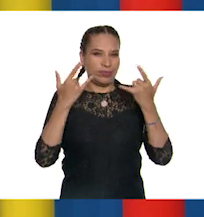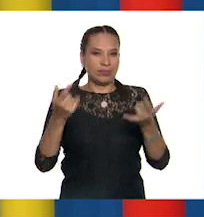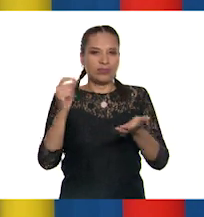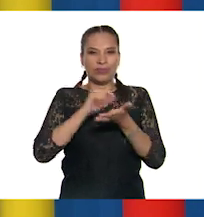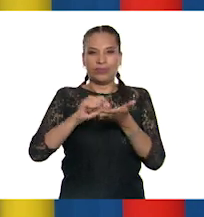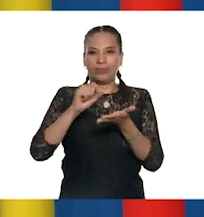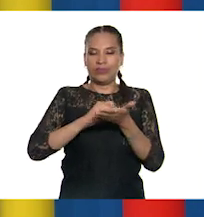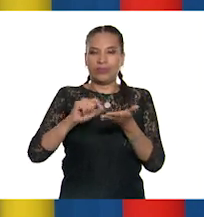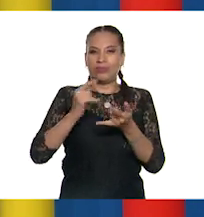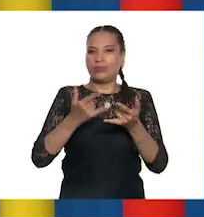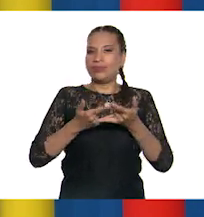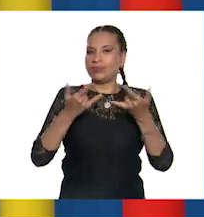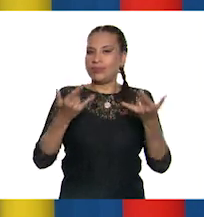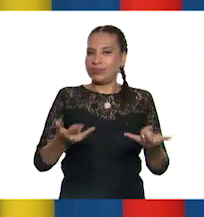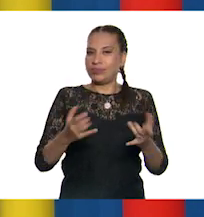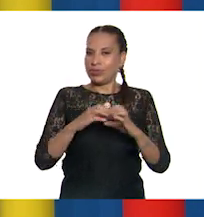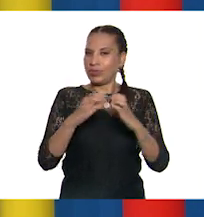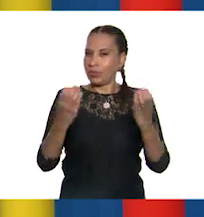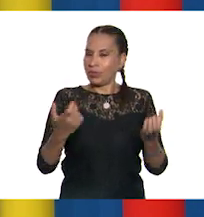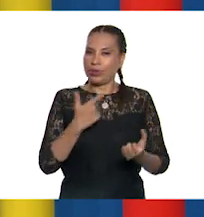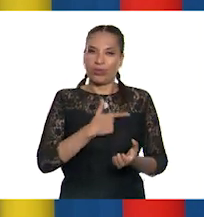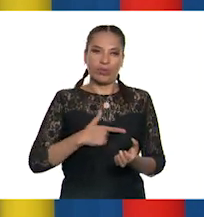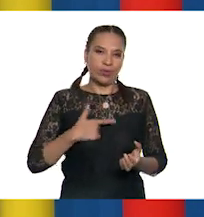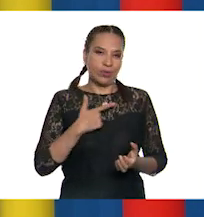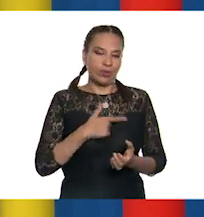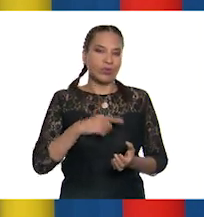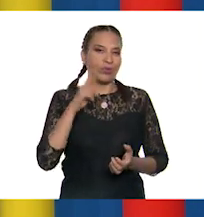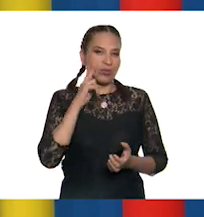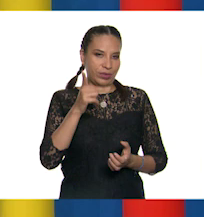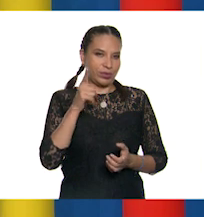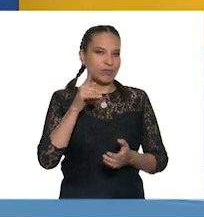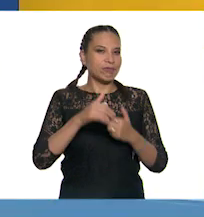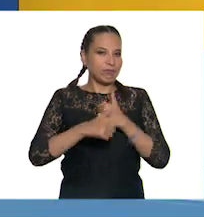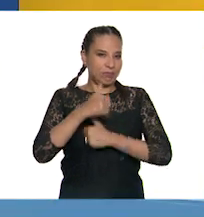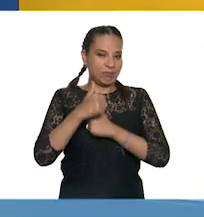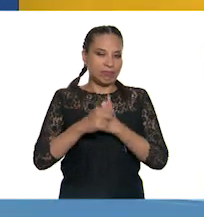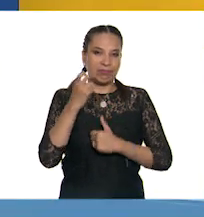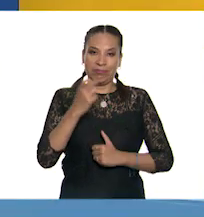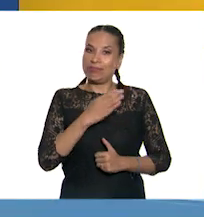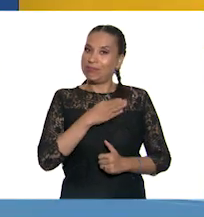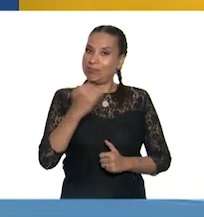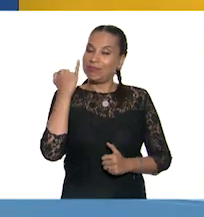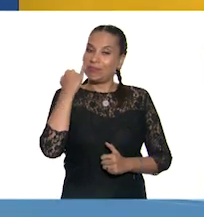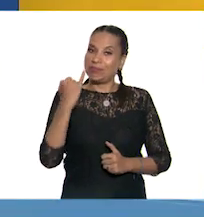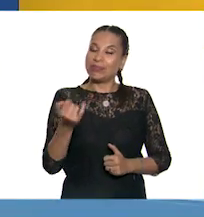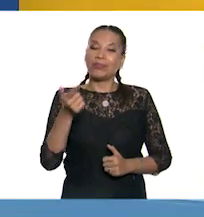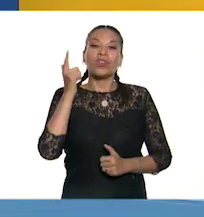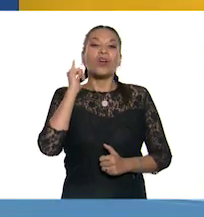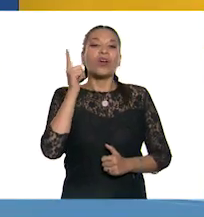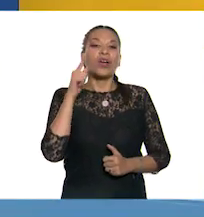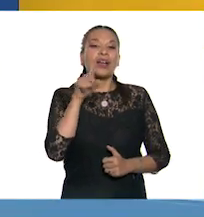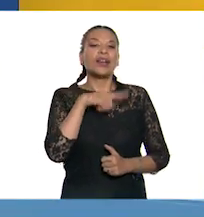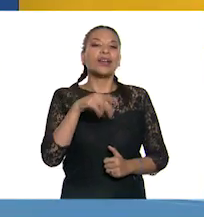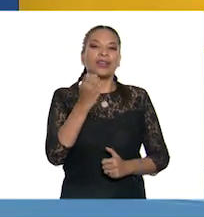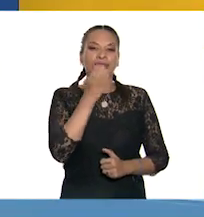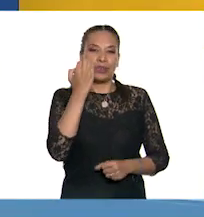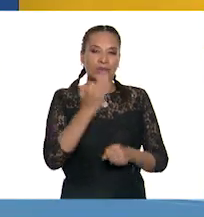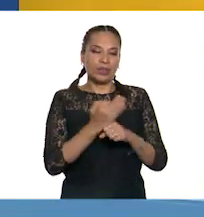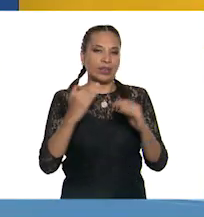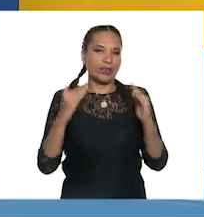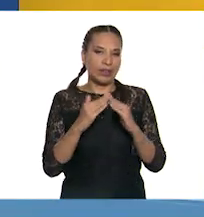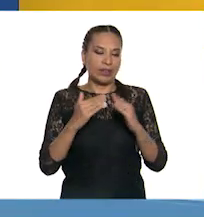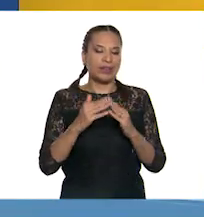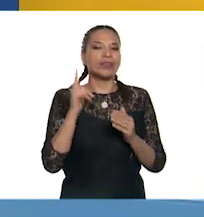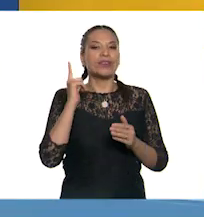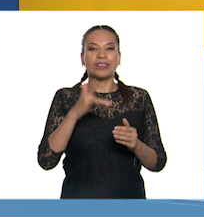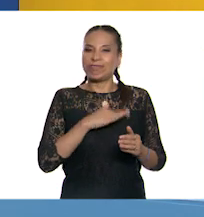la escritura de un cuento? Me gustaría tomar ese reto. Oye, esa es una gran idea. Ojalá que las y los estudiantes en casa